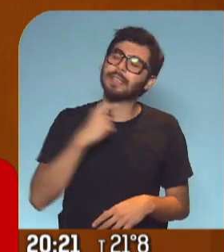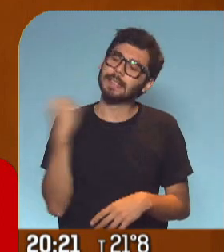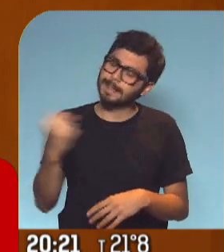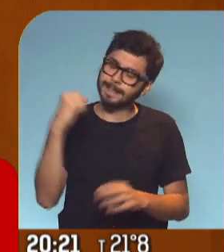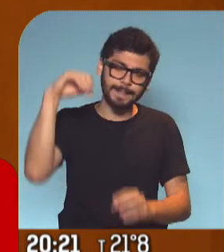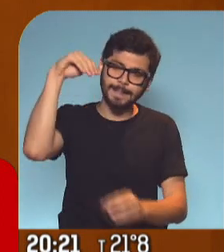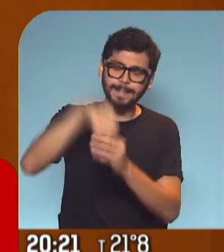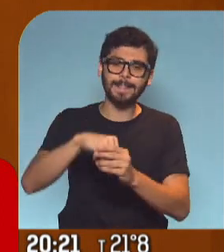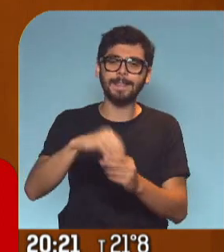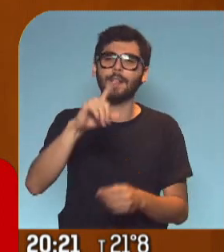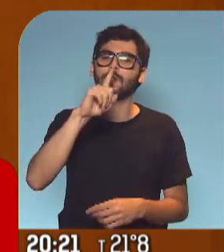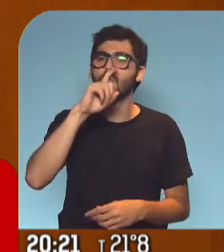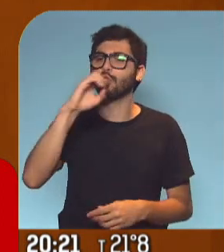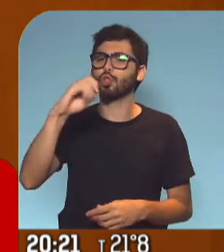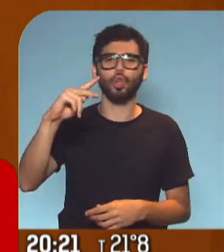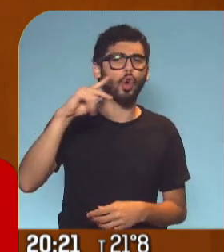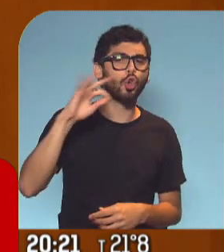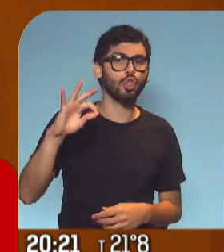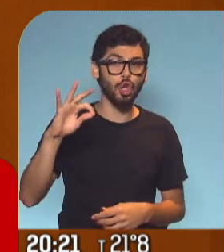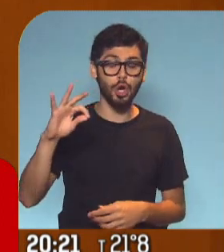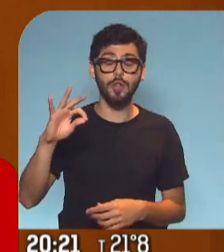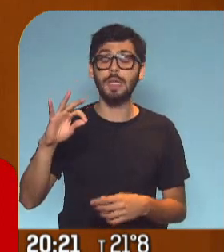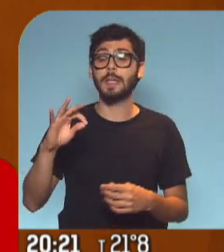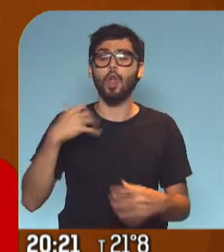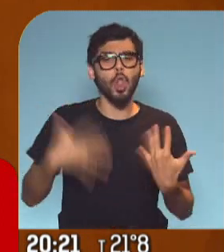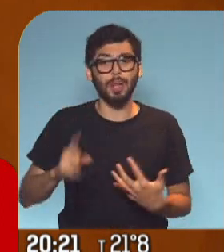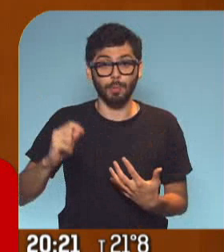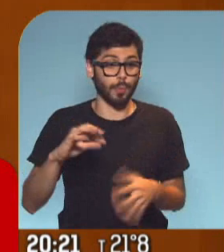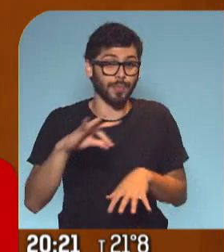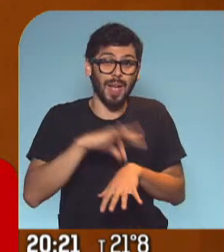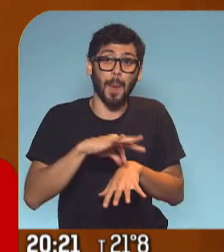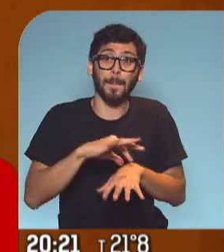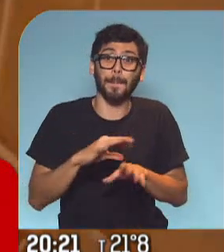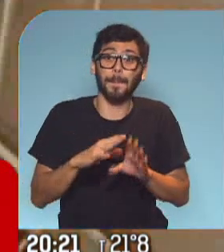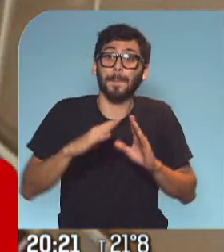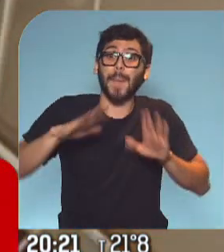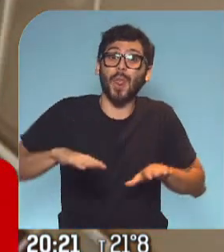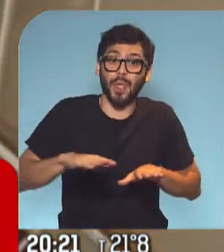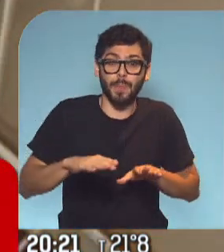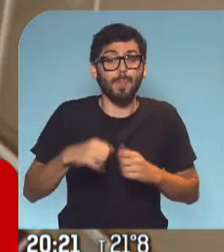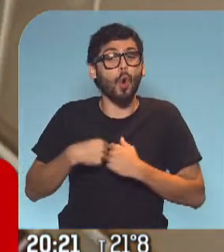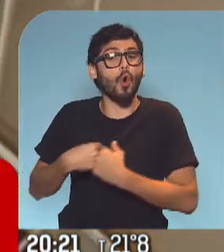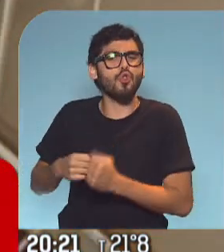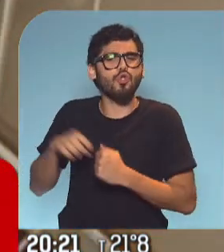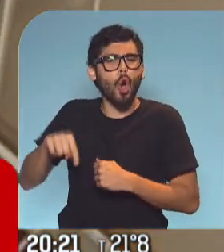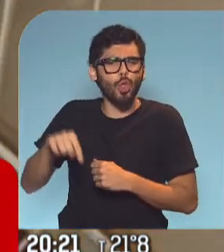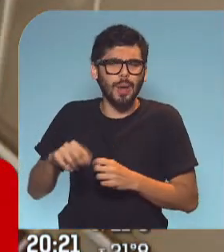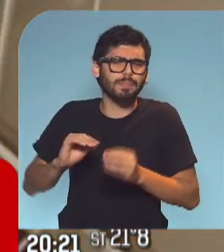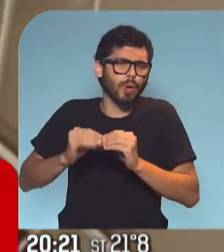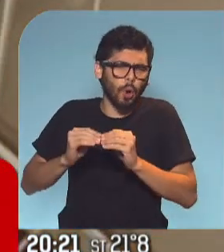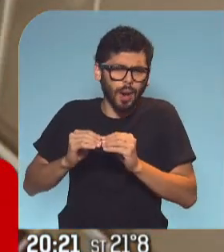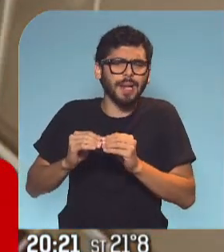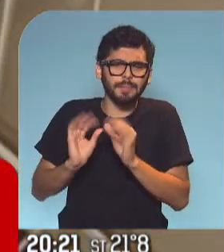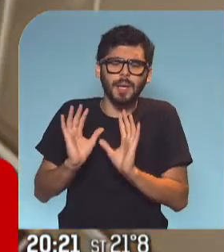él. No está tan apurado porque la pandemia le vino bien dentro de la problemática importante de su rótula, pero fue operado como lo